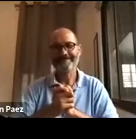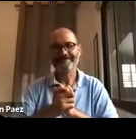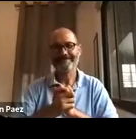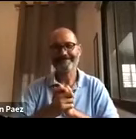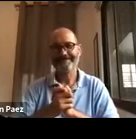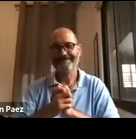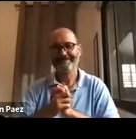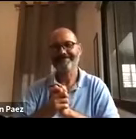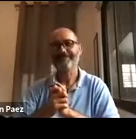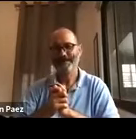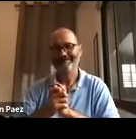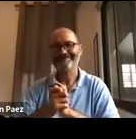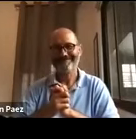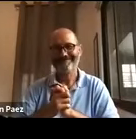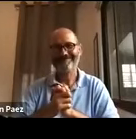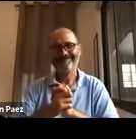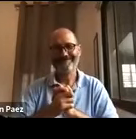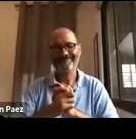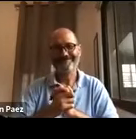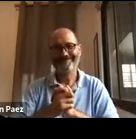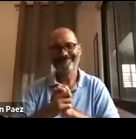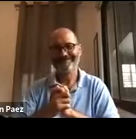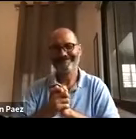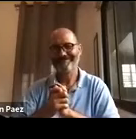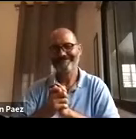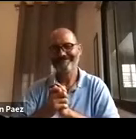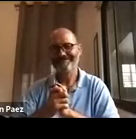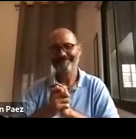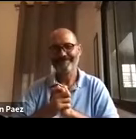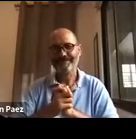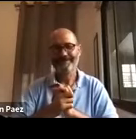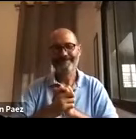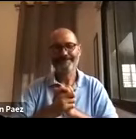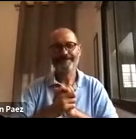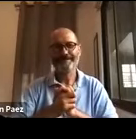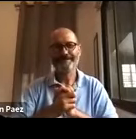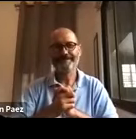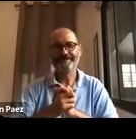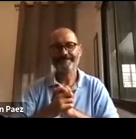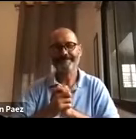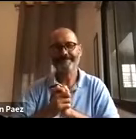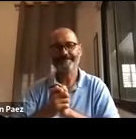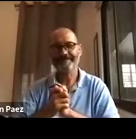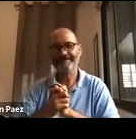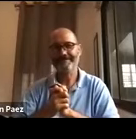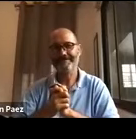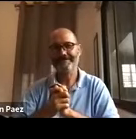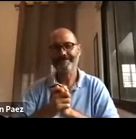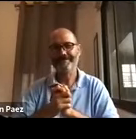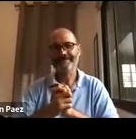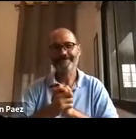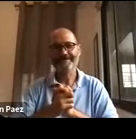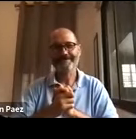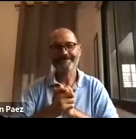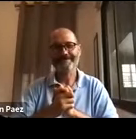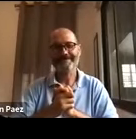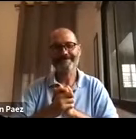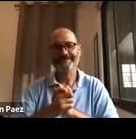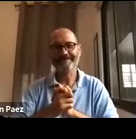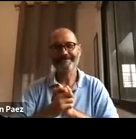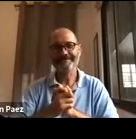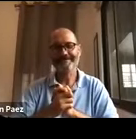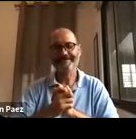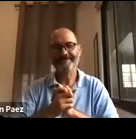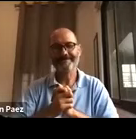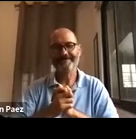el profe de teatro en la uv y bueno esperamos que nos acompañen la otra semana con la otra semana si no es una película digital ya la única